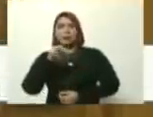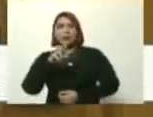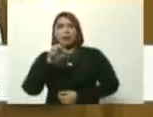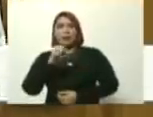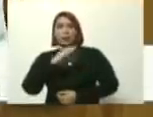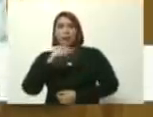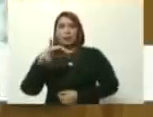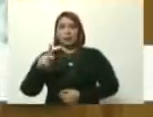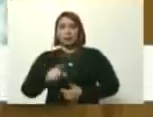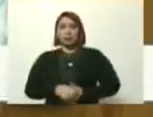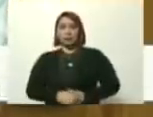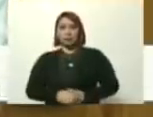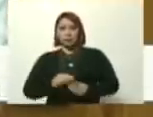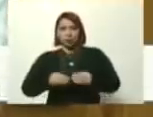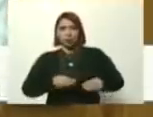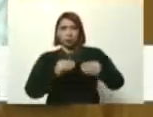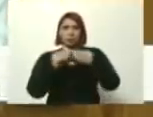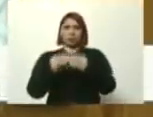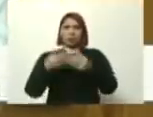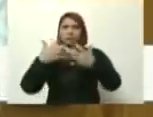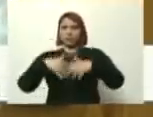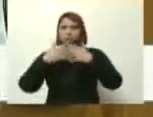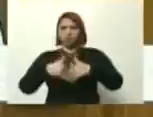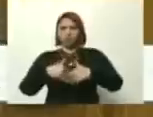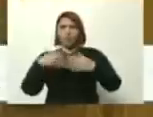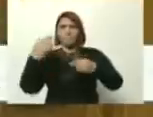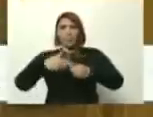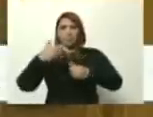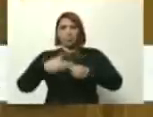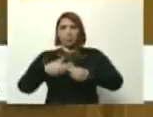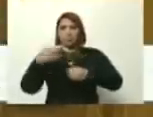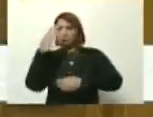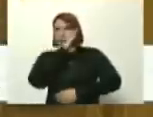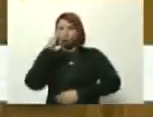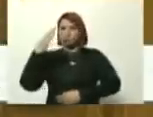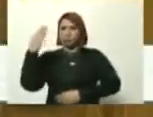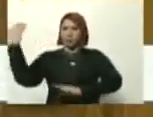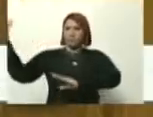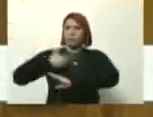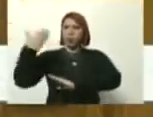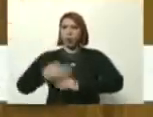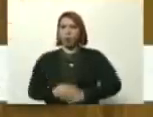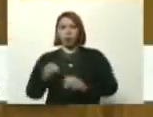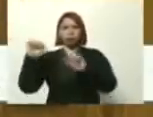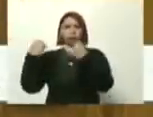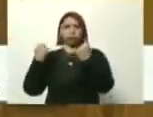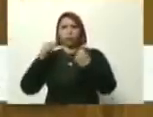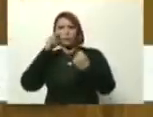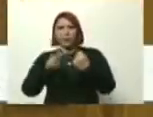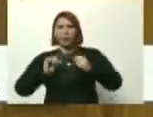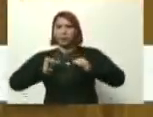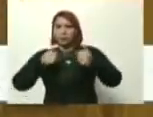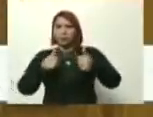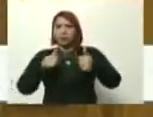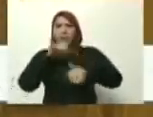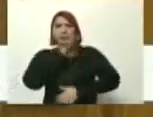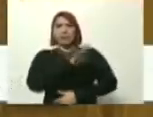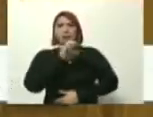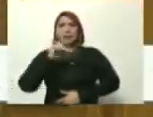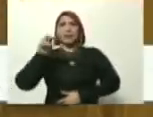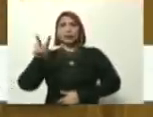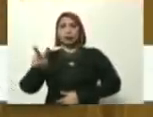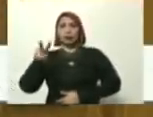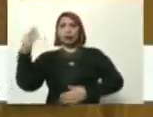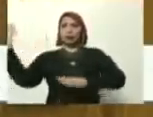petrolera. En medio de un bloqueo que está, como ustedes lo vieron al inicio, más de 502 sanciones,